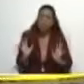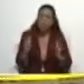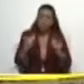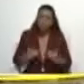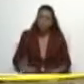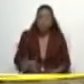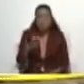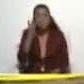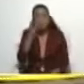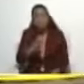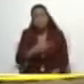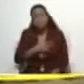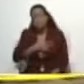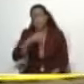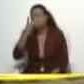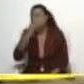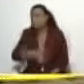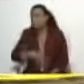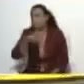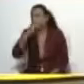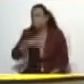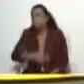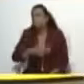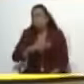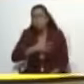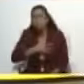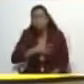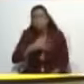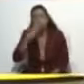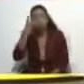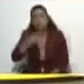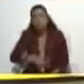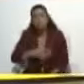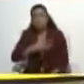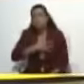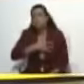el dolor que eso me ocasionó,